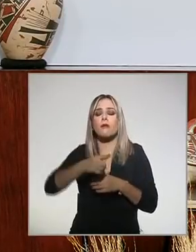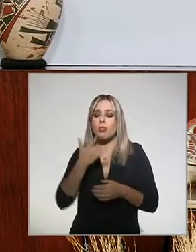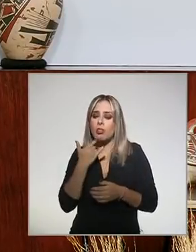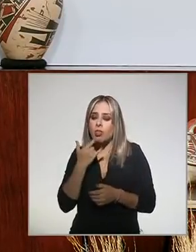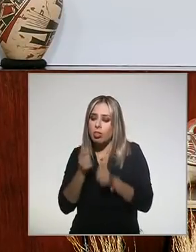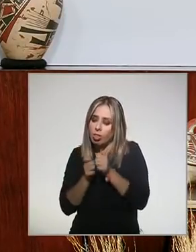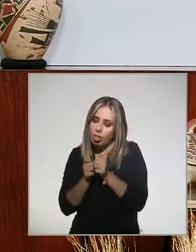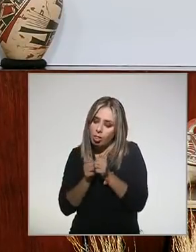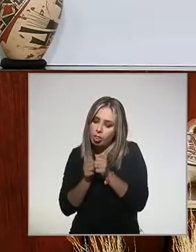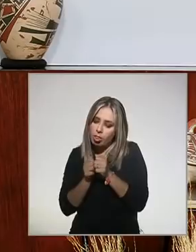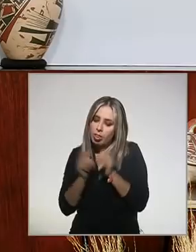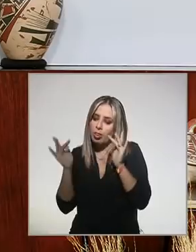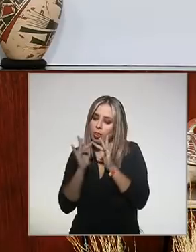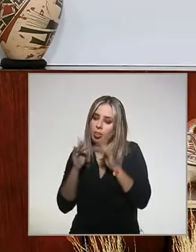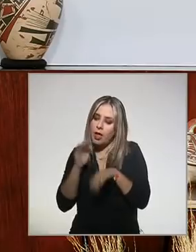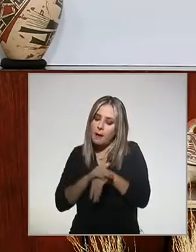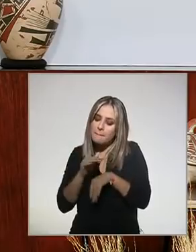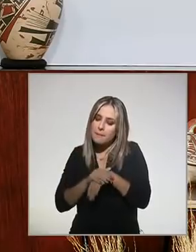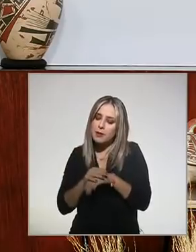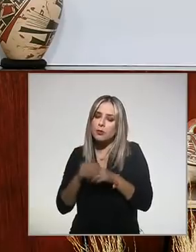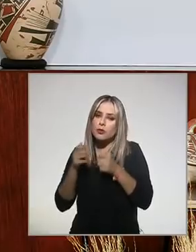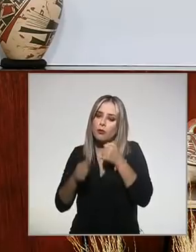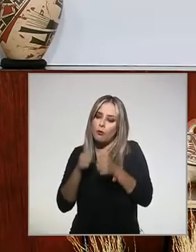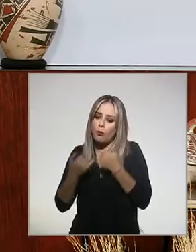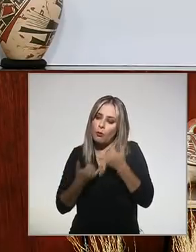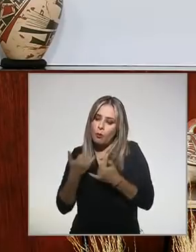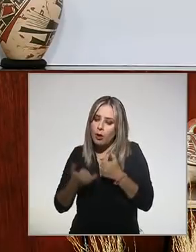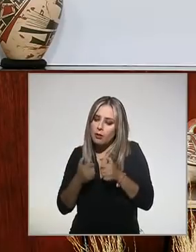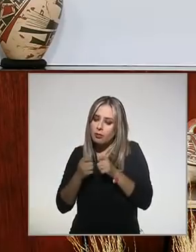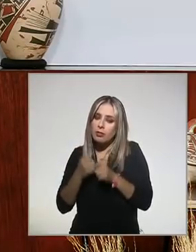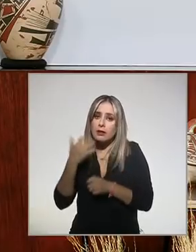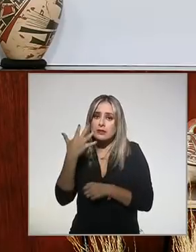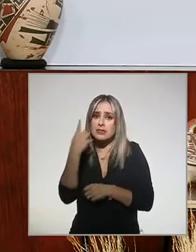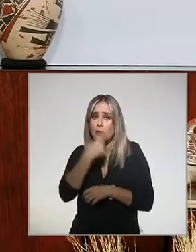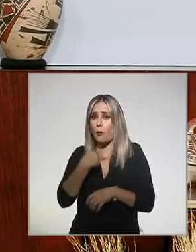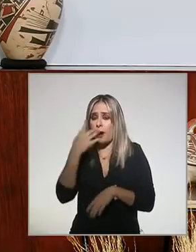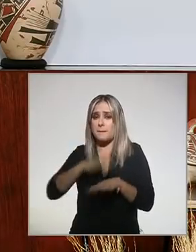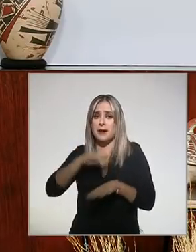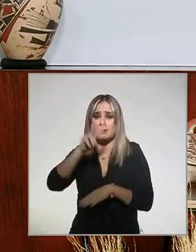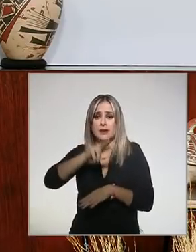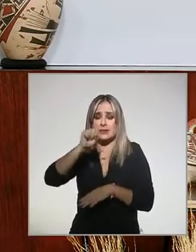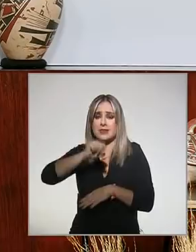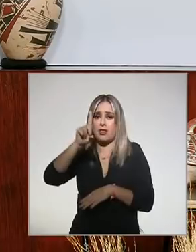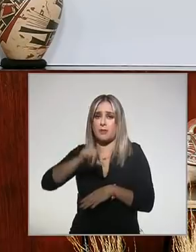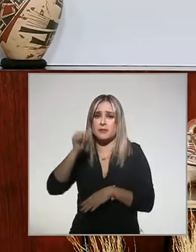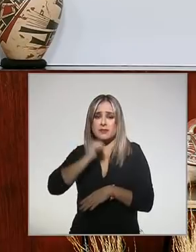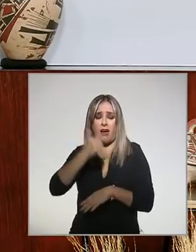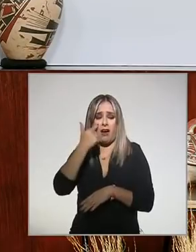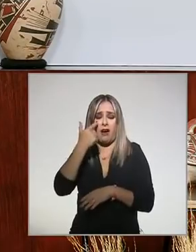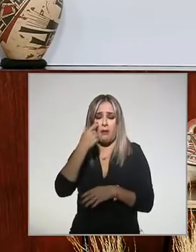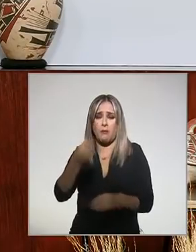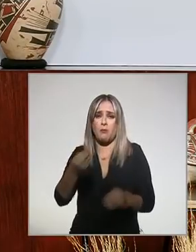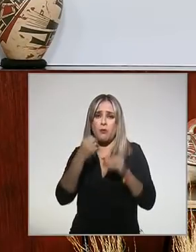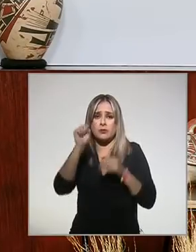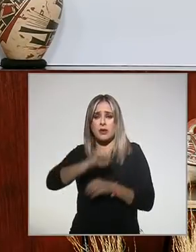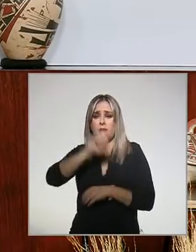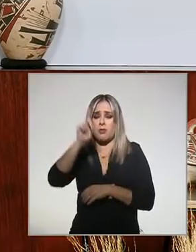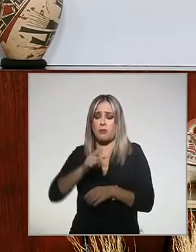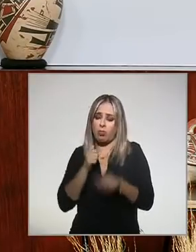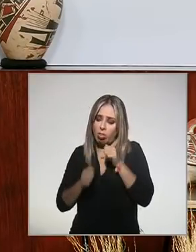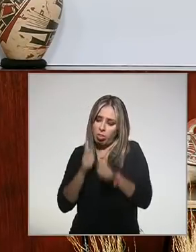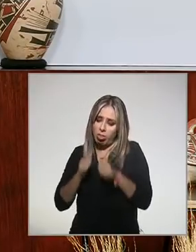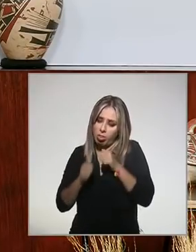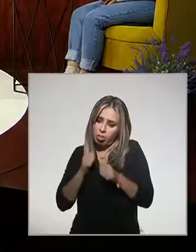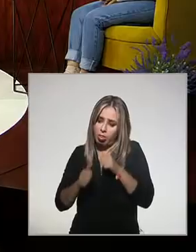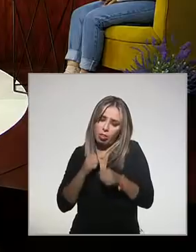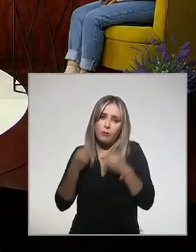sea conectados con sus amigos en los videojuegos? Pero son más de 5 horas, esa es la realidad. ¿Qué habilidades están dejando de largo? ¿Qué